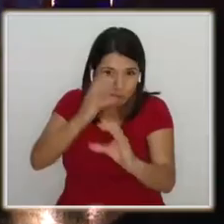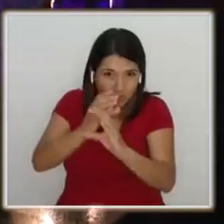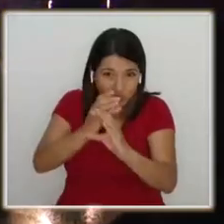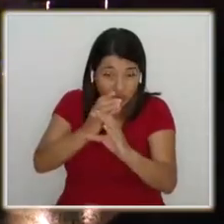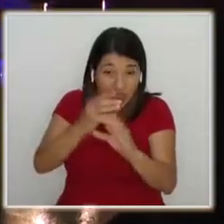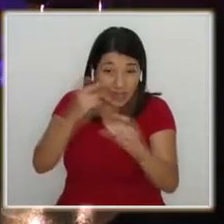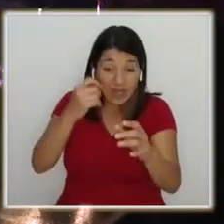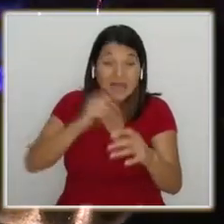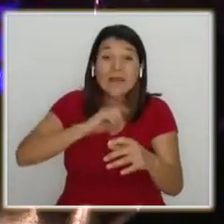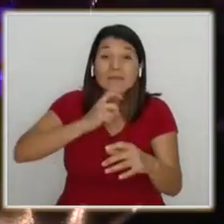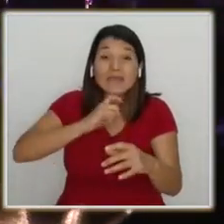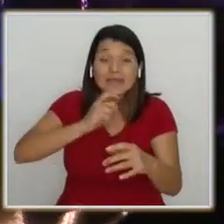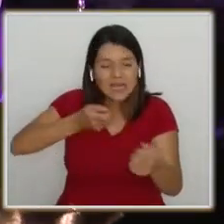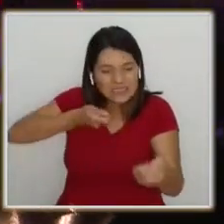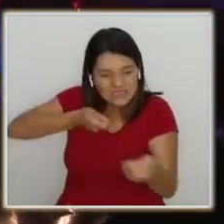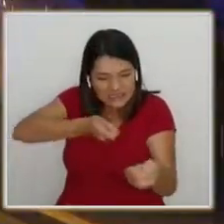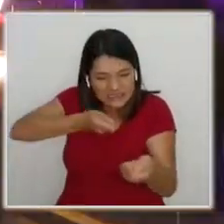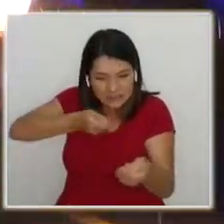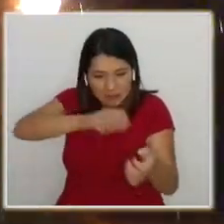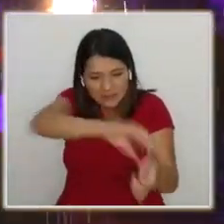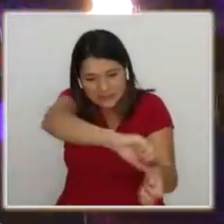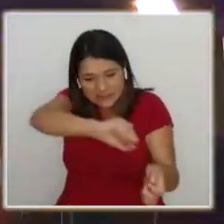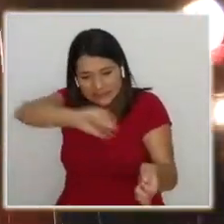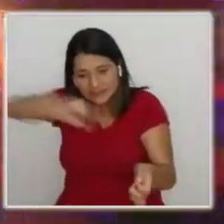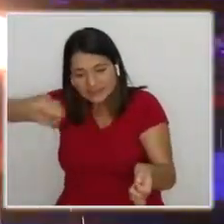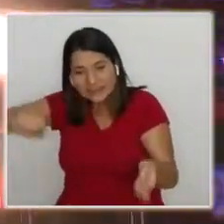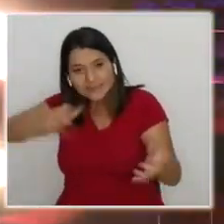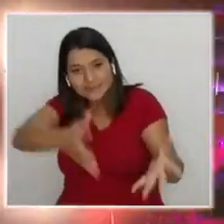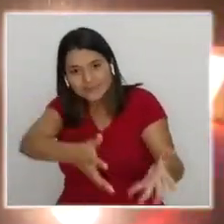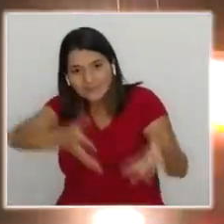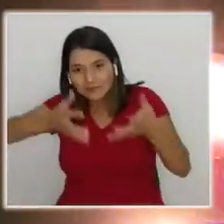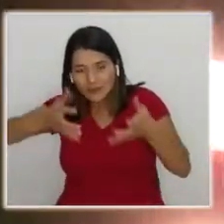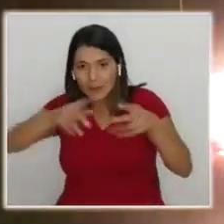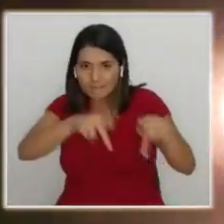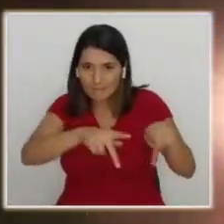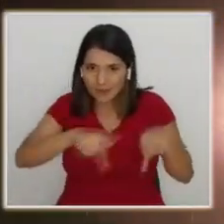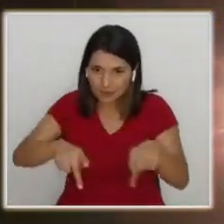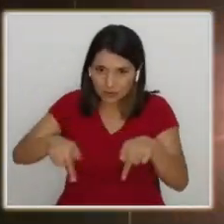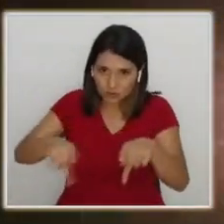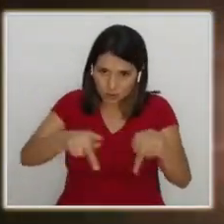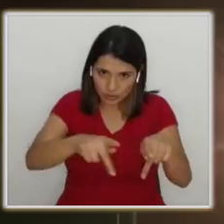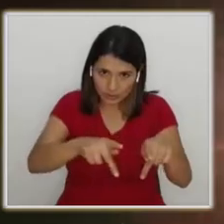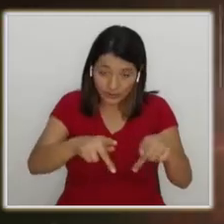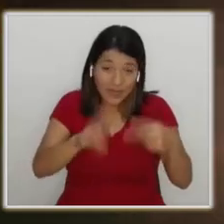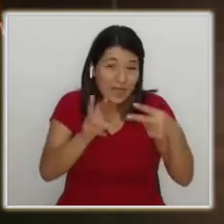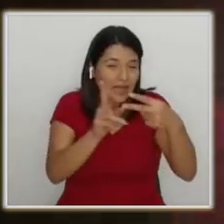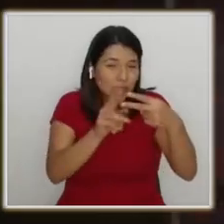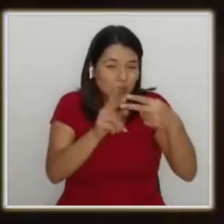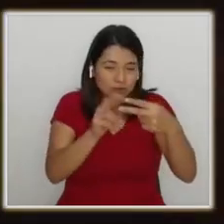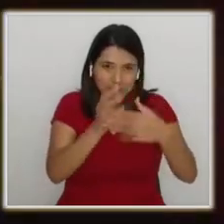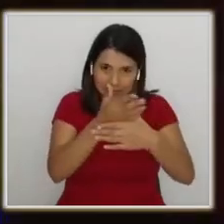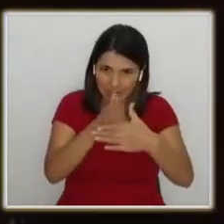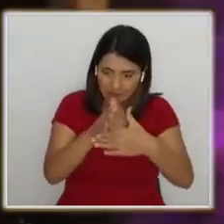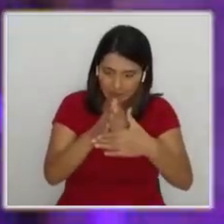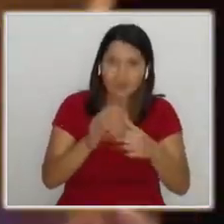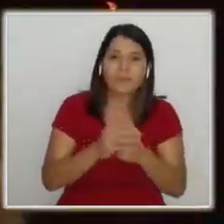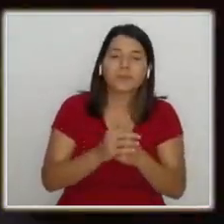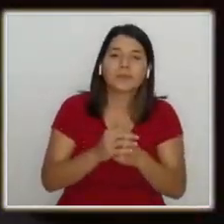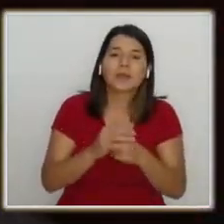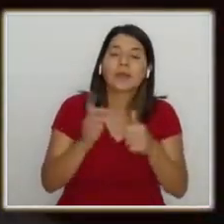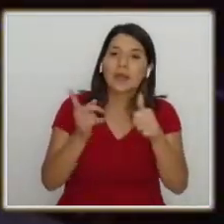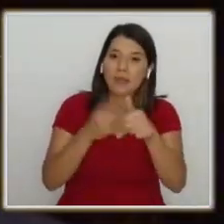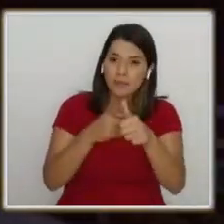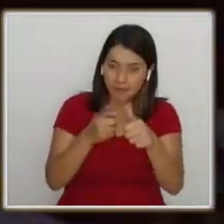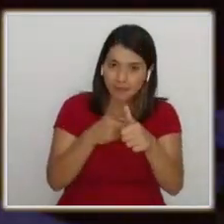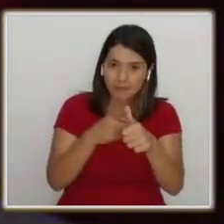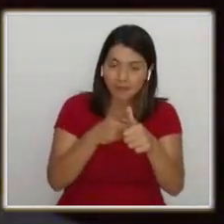estaban prensadas dentro del autobús. Eso fueron dos de las primeras etapas. Primero, los que podían movilizarse, y luego los que